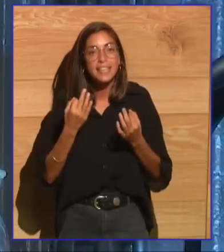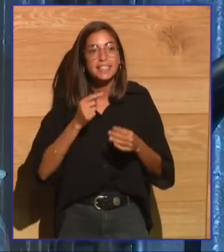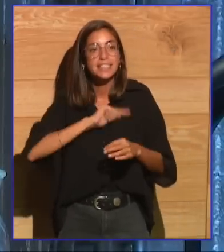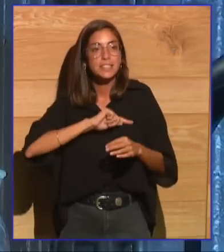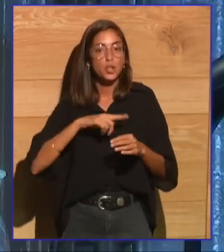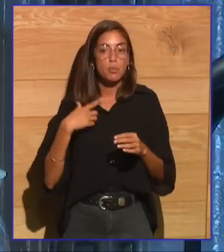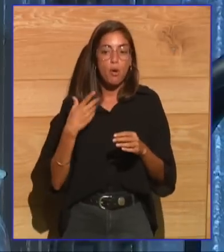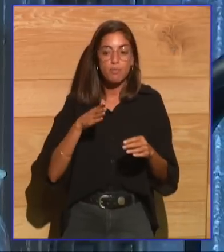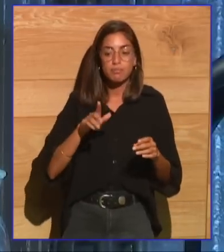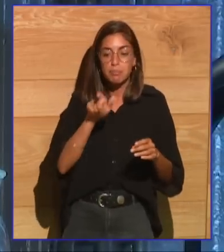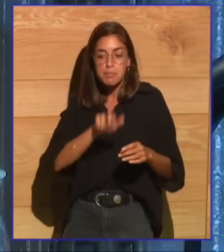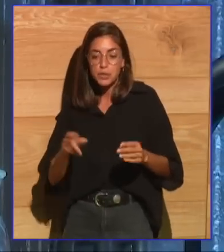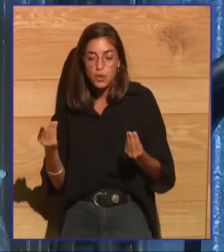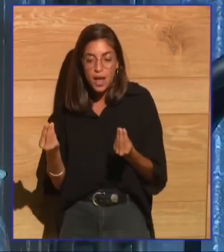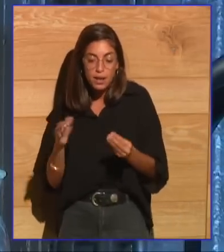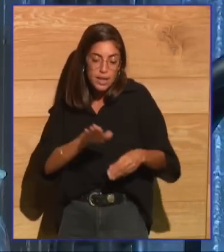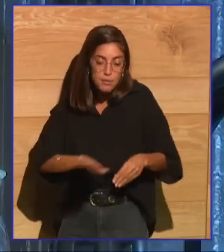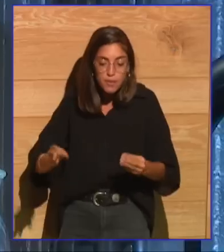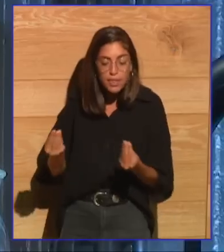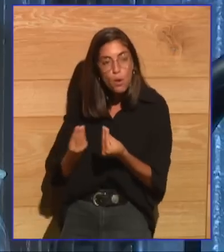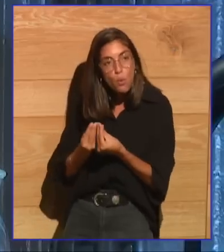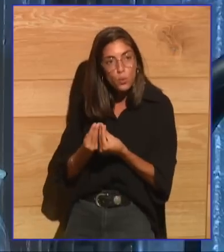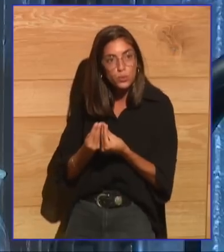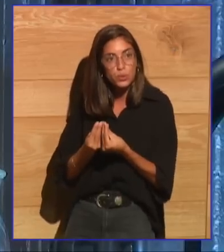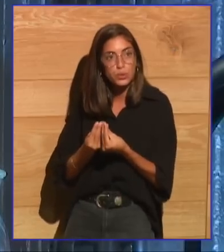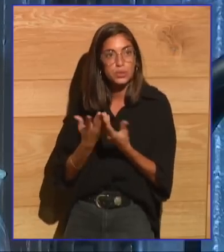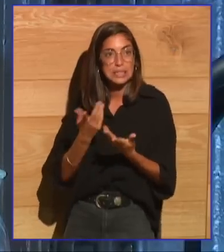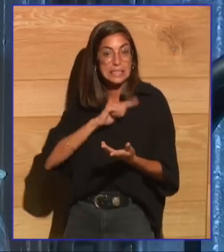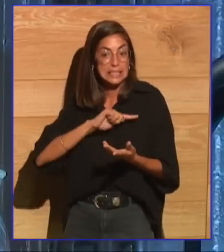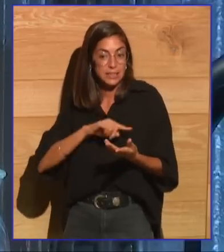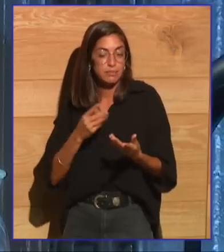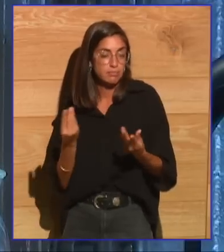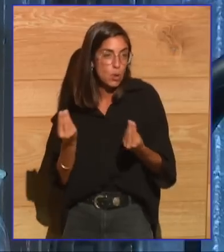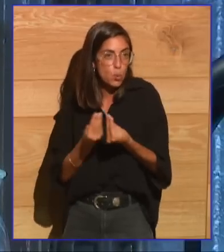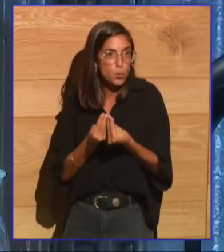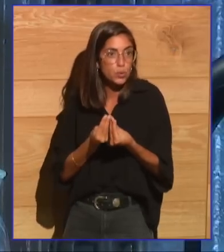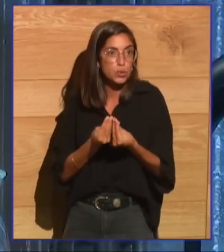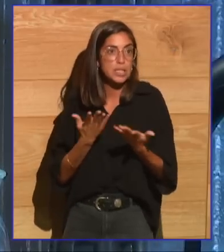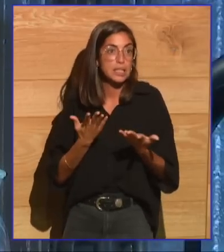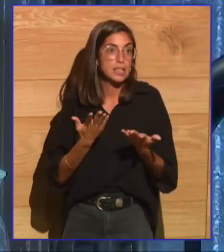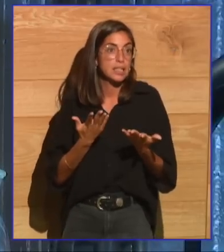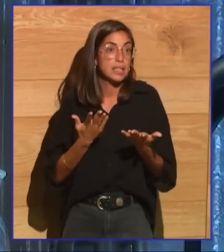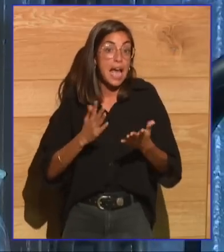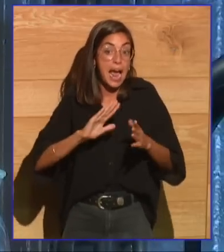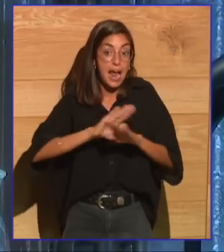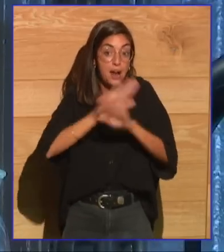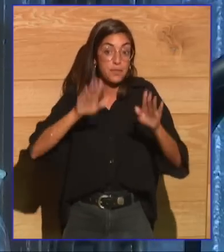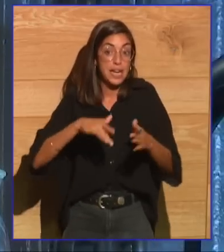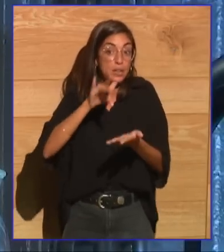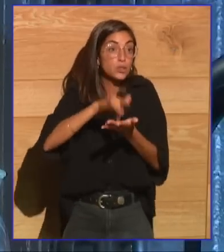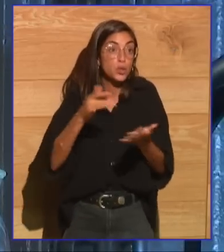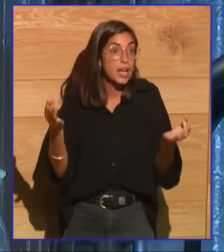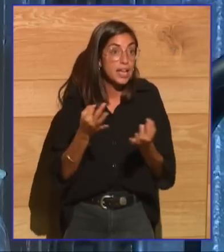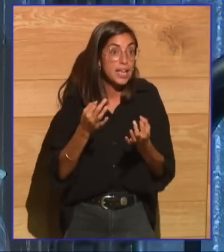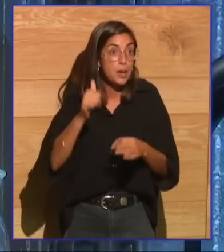para rodar una película intimista y pequeña sin otra pretensión que hablar desde el corazón y lo que sucedió fue que lo que desarrolló fue